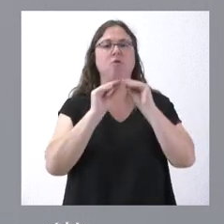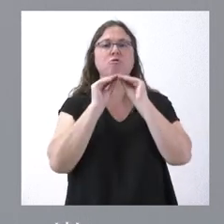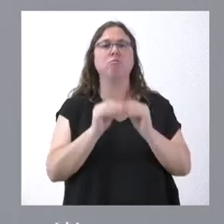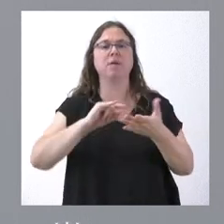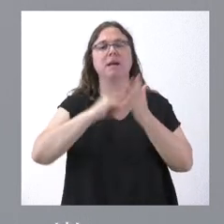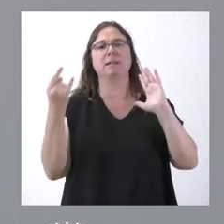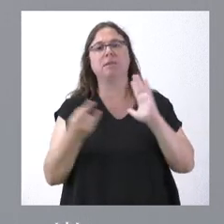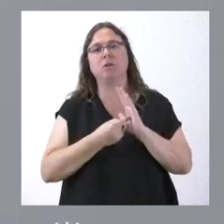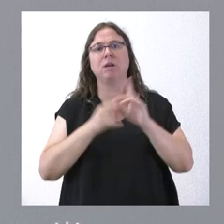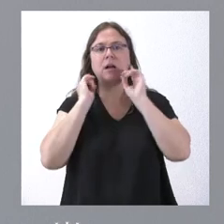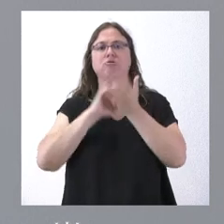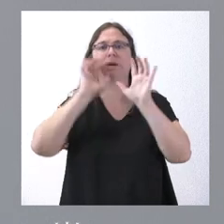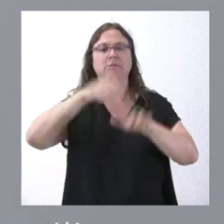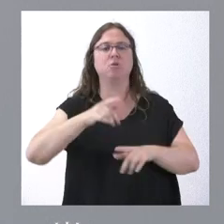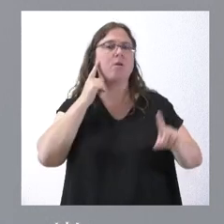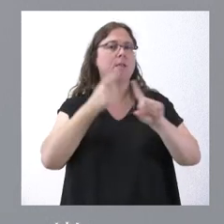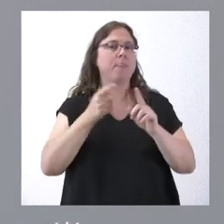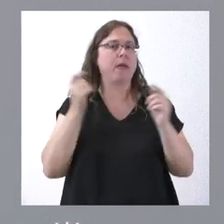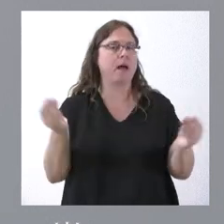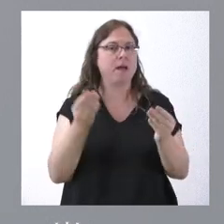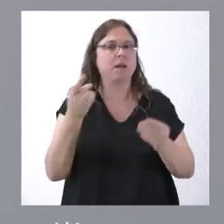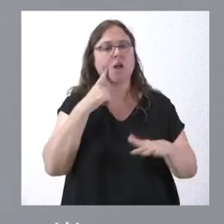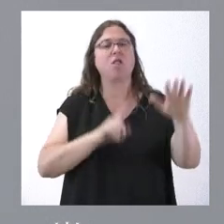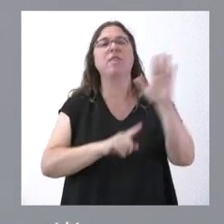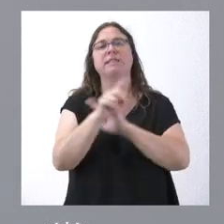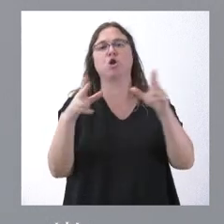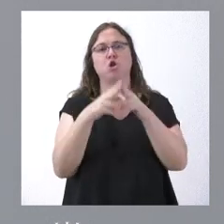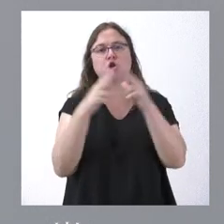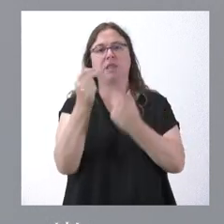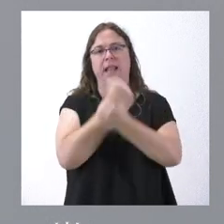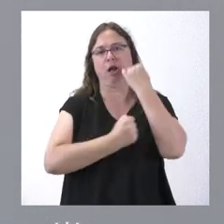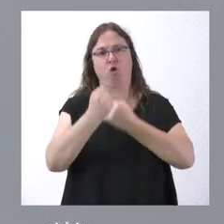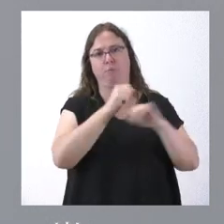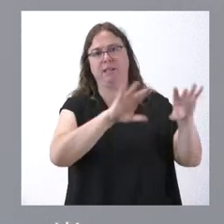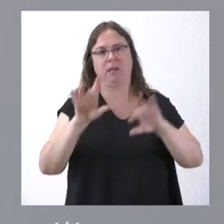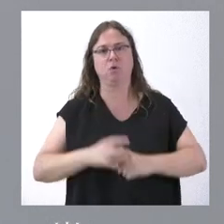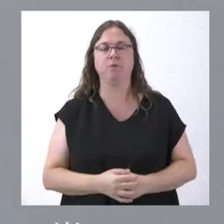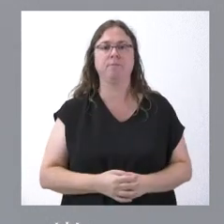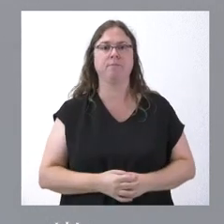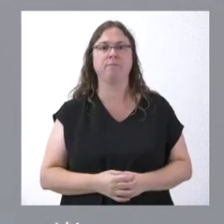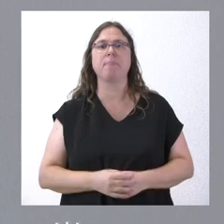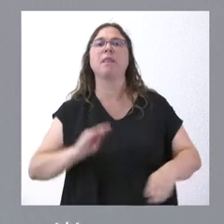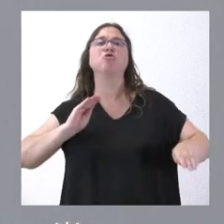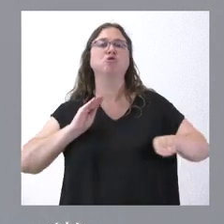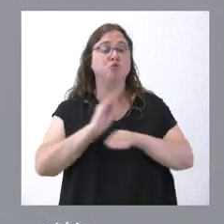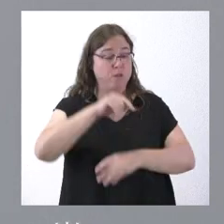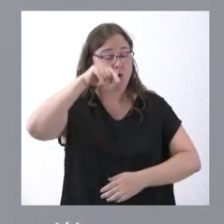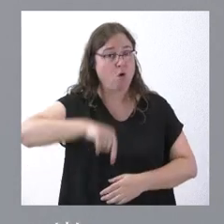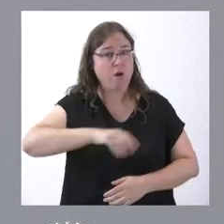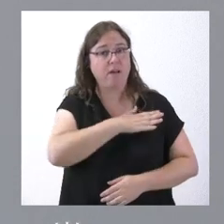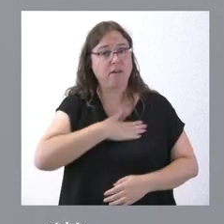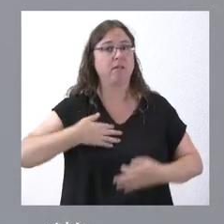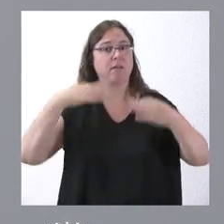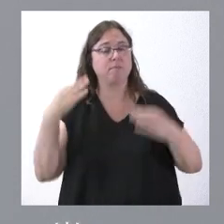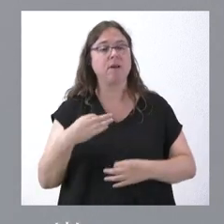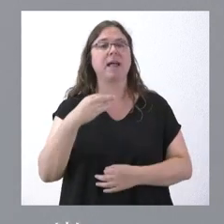tecnología en Castilla y León, contribuyendo con ello al desarrollo social y económico del territorio. Con la subvención de hoy se pretende consolidar FITECU